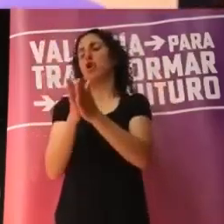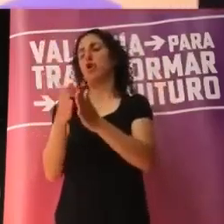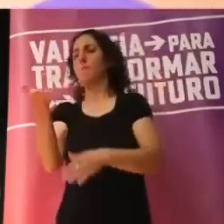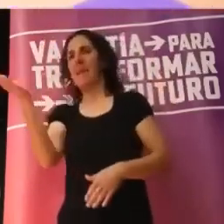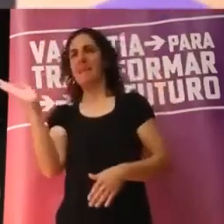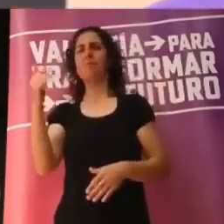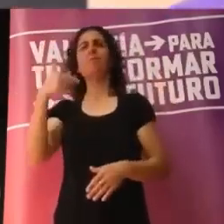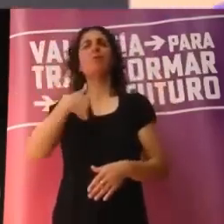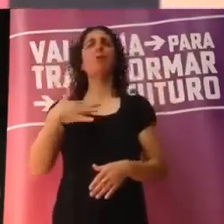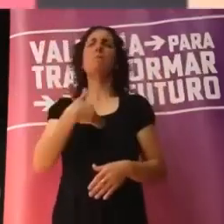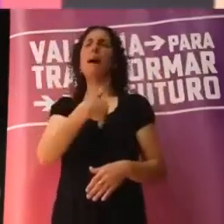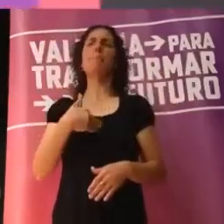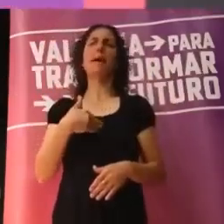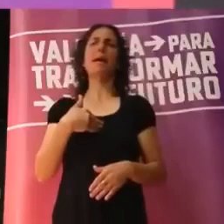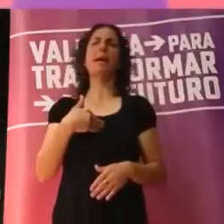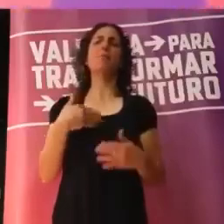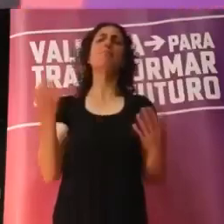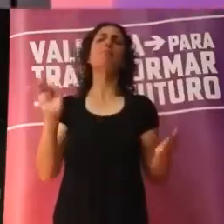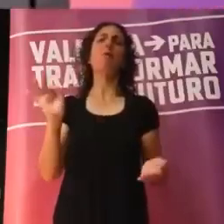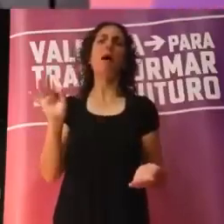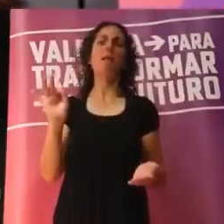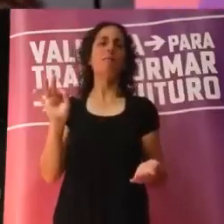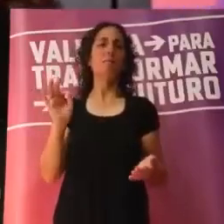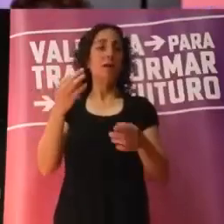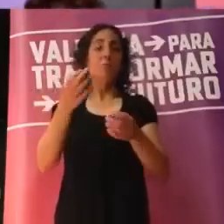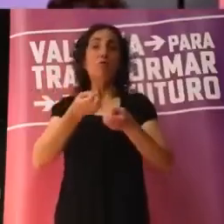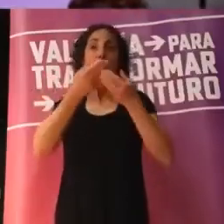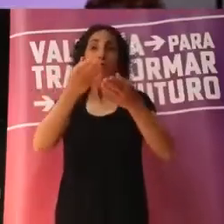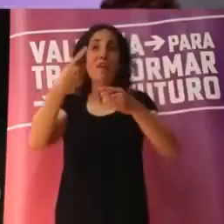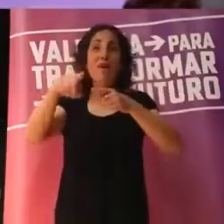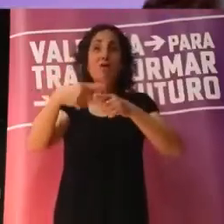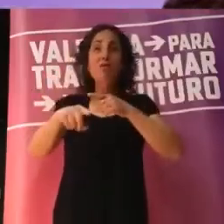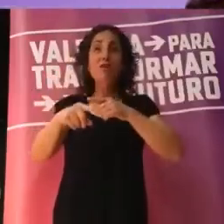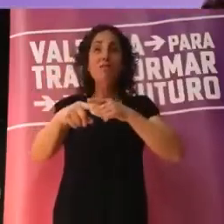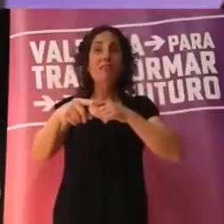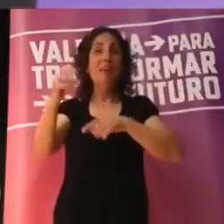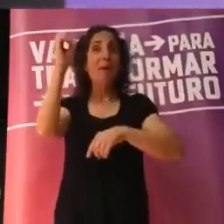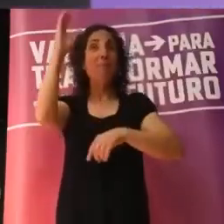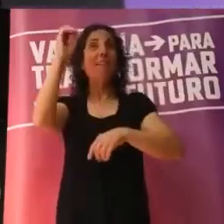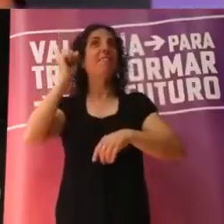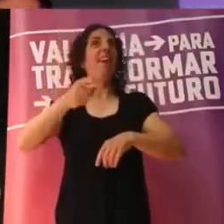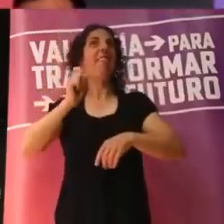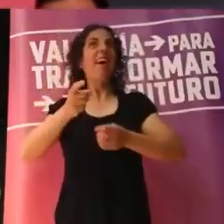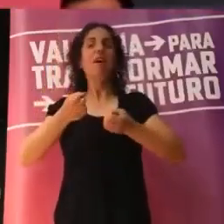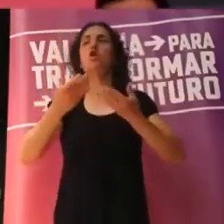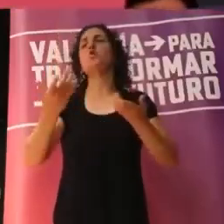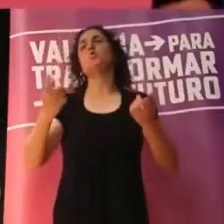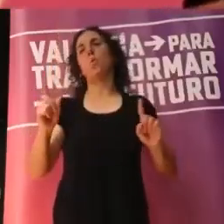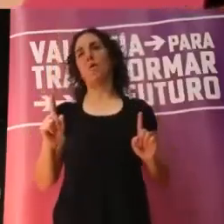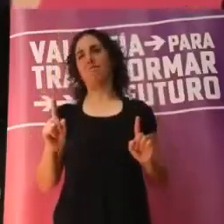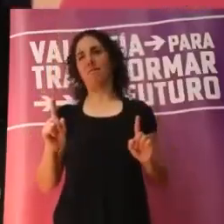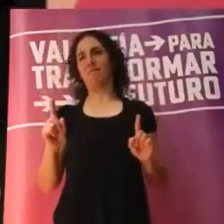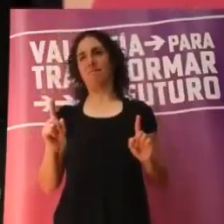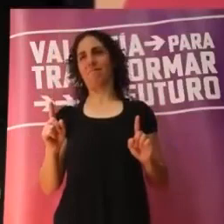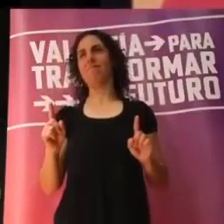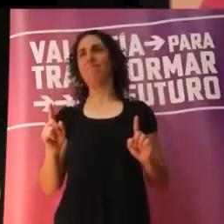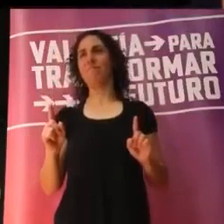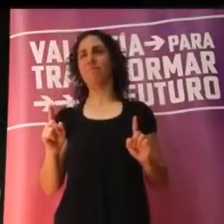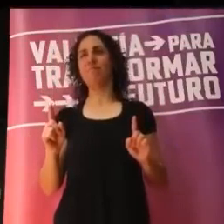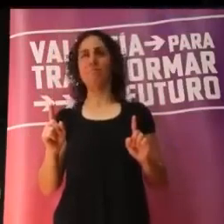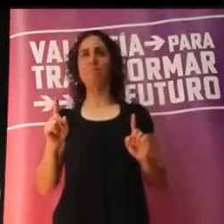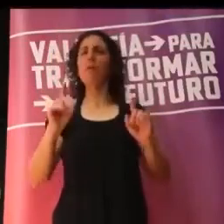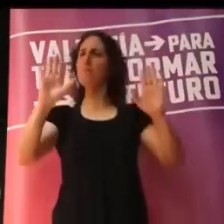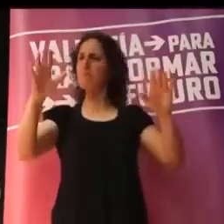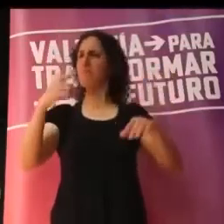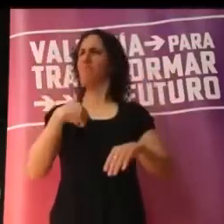toca contar cosas que casi nunca se cuentan en un mitin, aunque sea sin tono de mitin, pero que yo creo que son